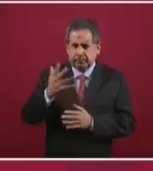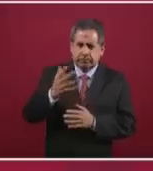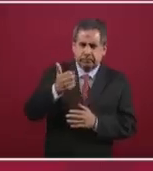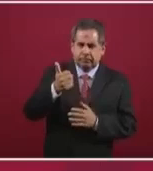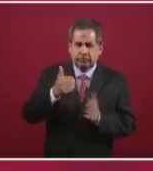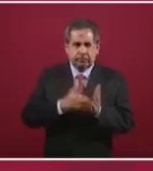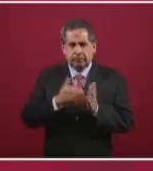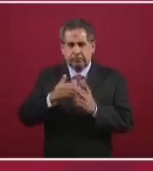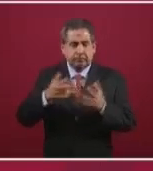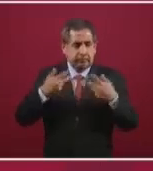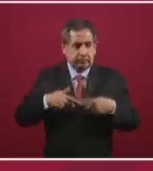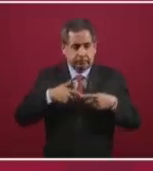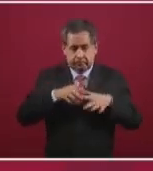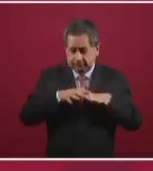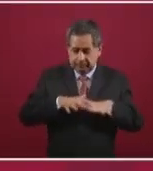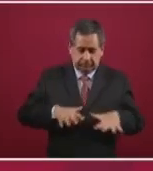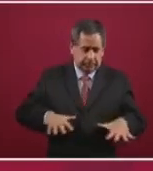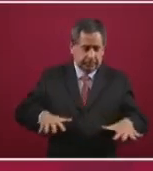5 o 6 millones de habitantes.